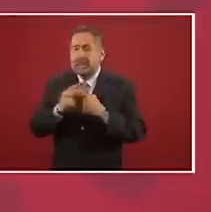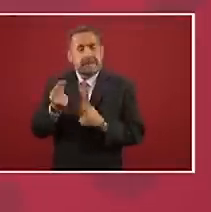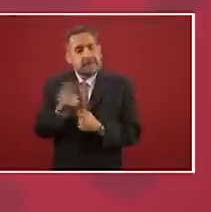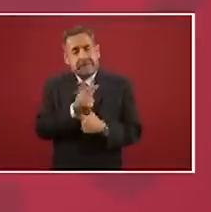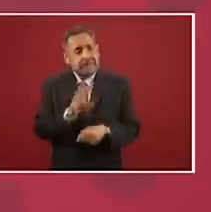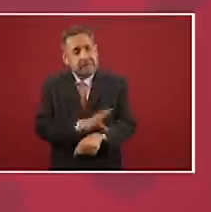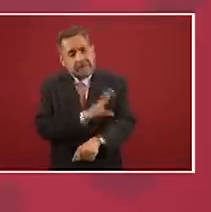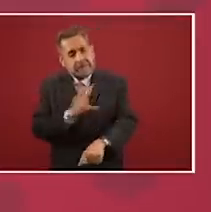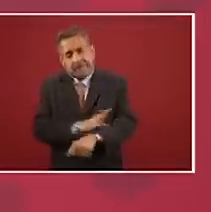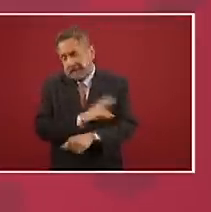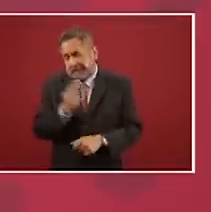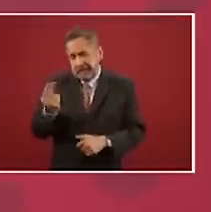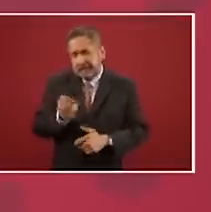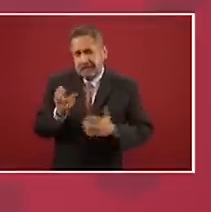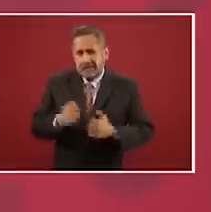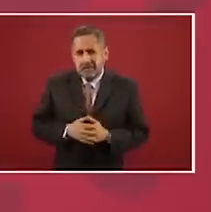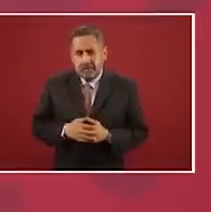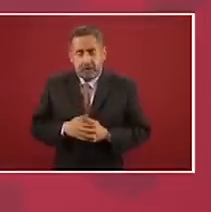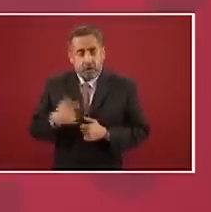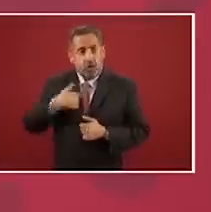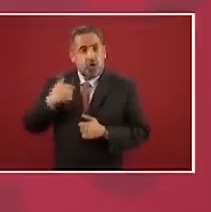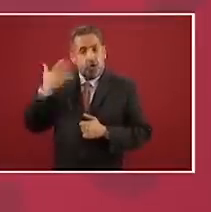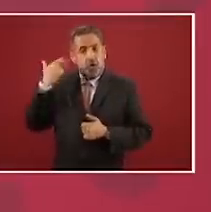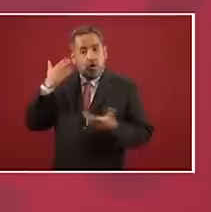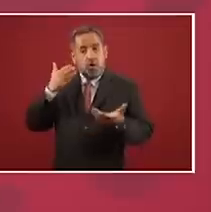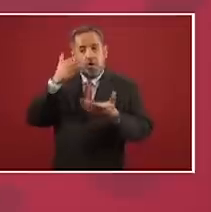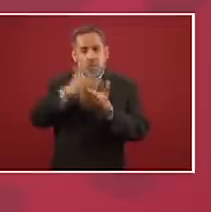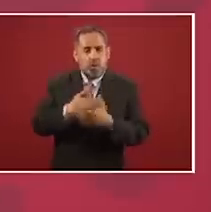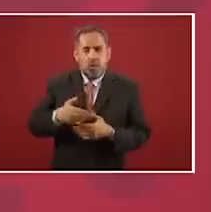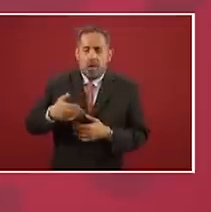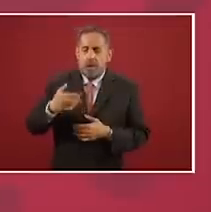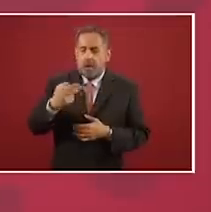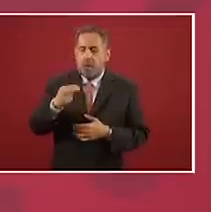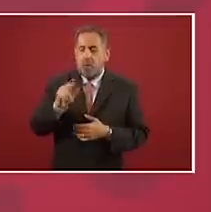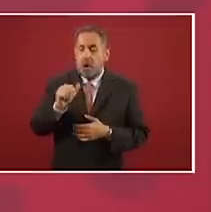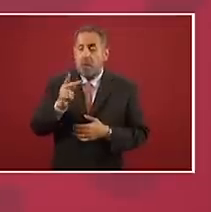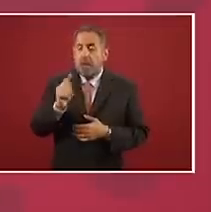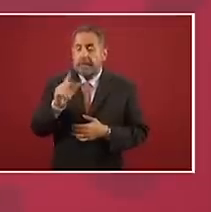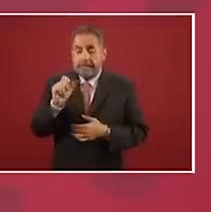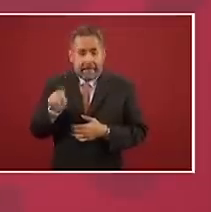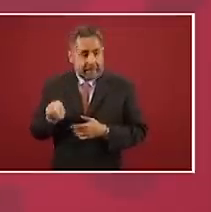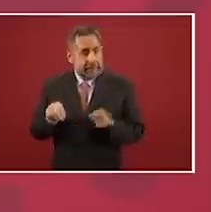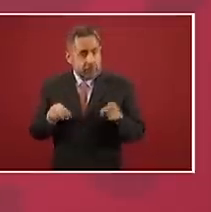eléctrica. Ahora que fui por allá, a Pahuatlán,